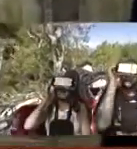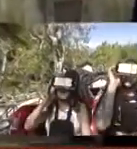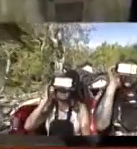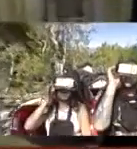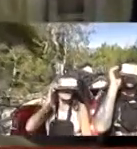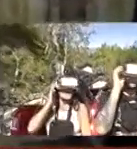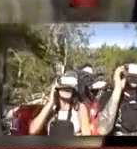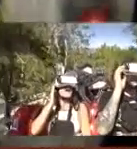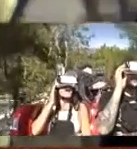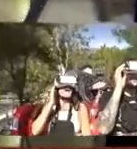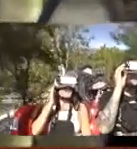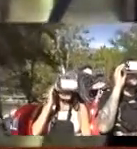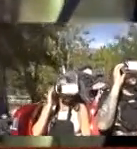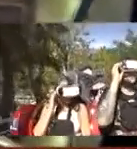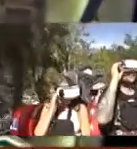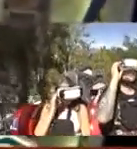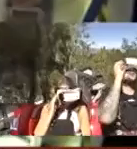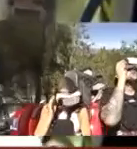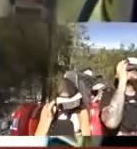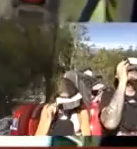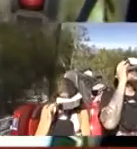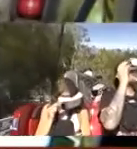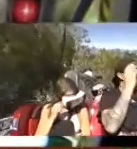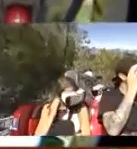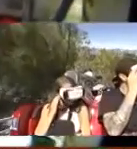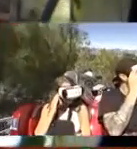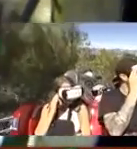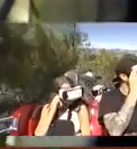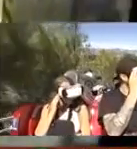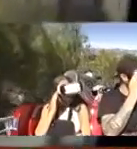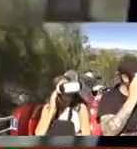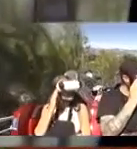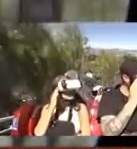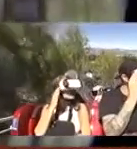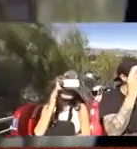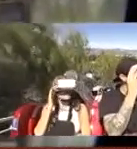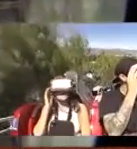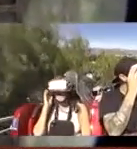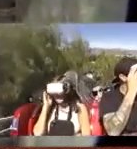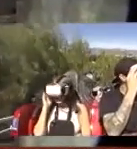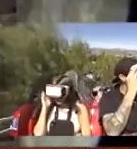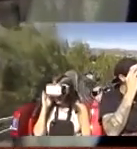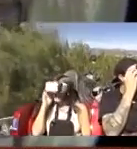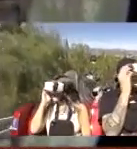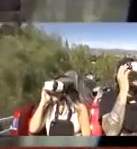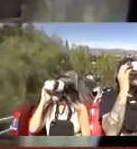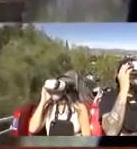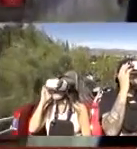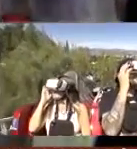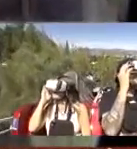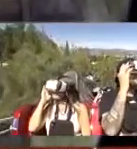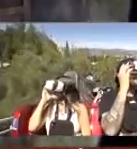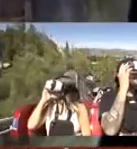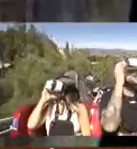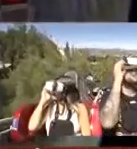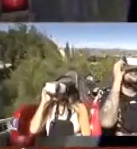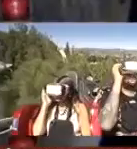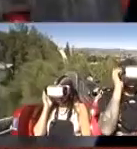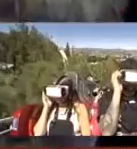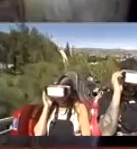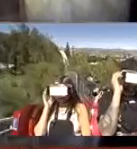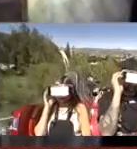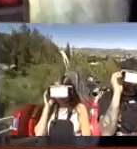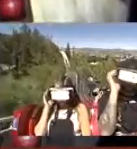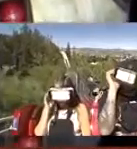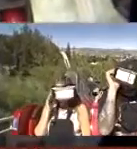primera montaña rusa virtual que existirá en nuestro país. Pese a que, bueno, esta innovación en el área del entretenimiento ya es una realidad en